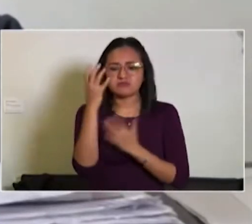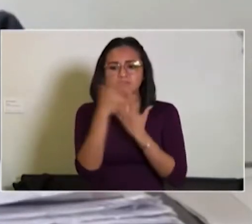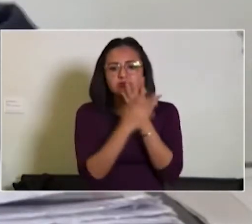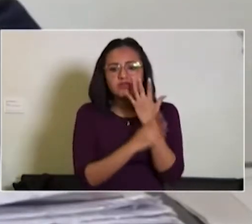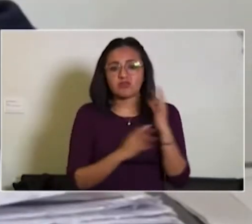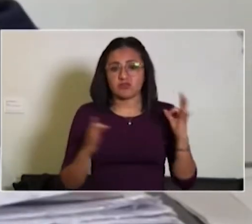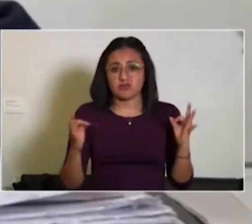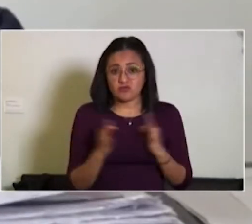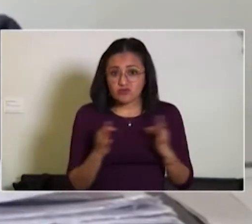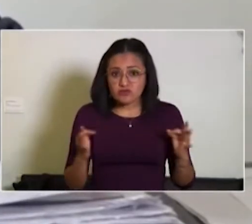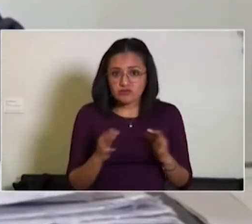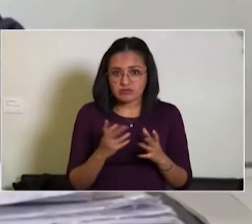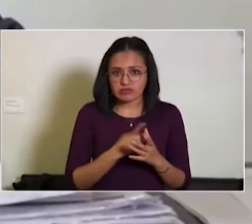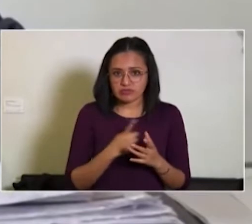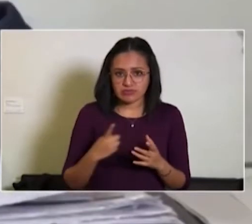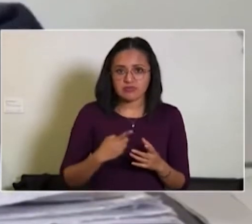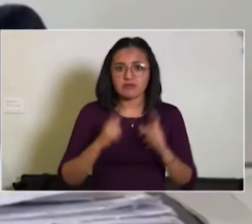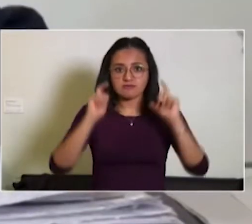caretas y